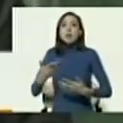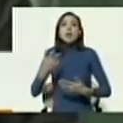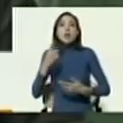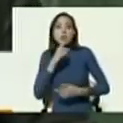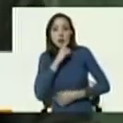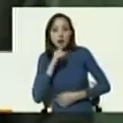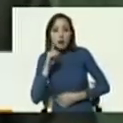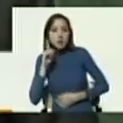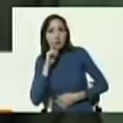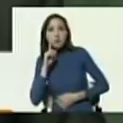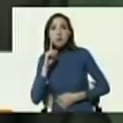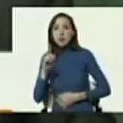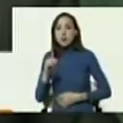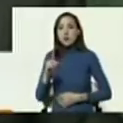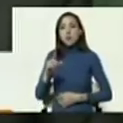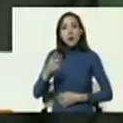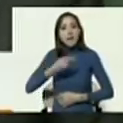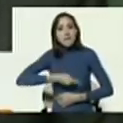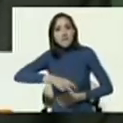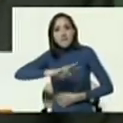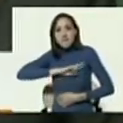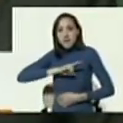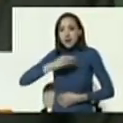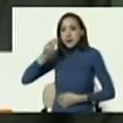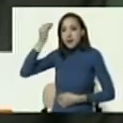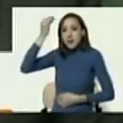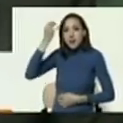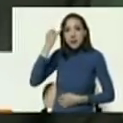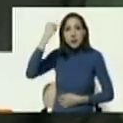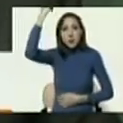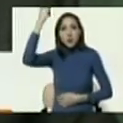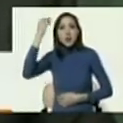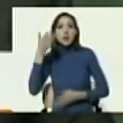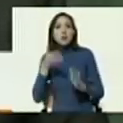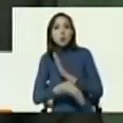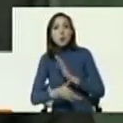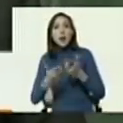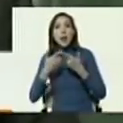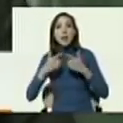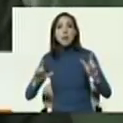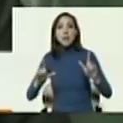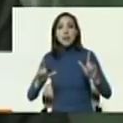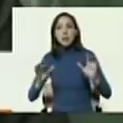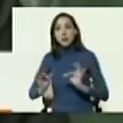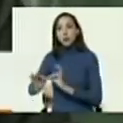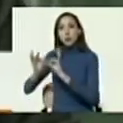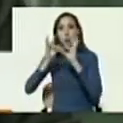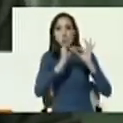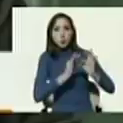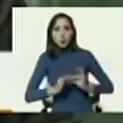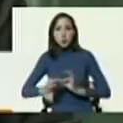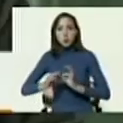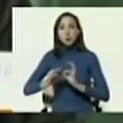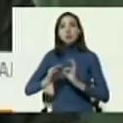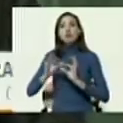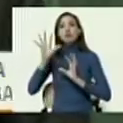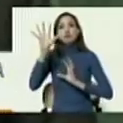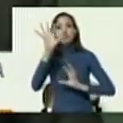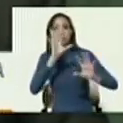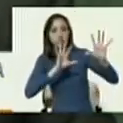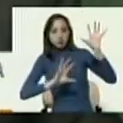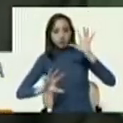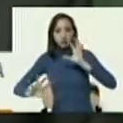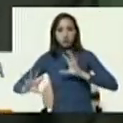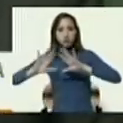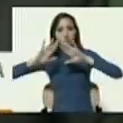una retorcida y falsa noción de la libertad. Juntos, los estados y los pueblos del